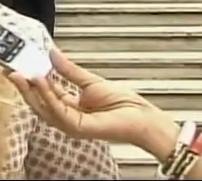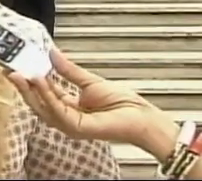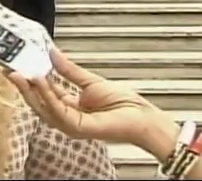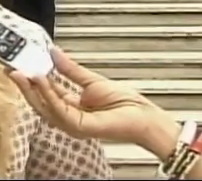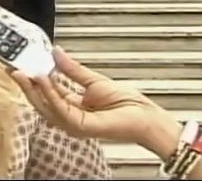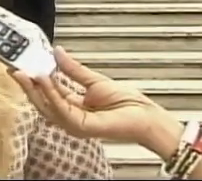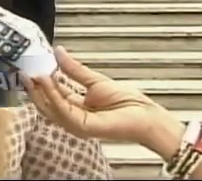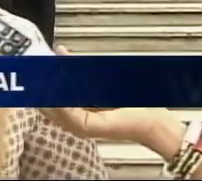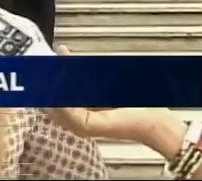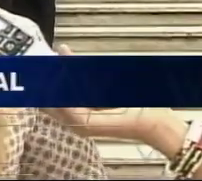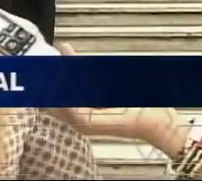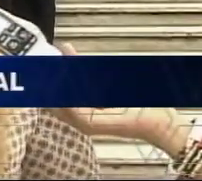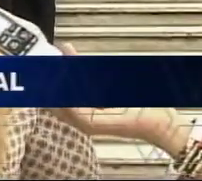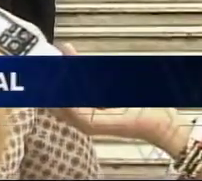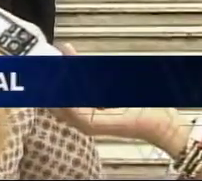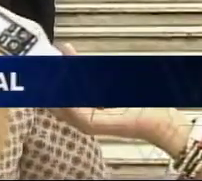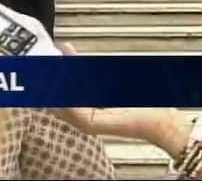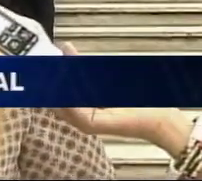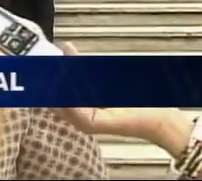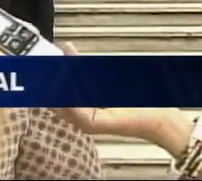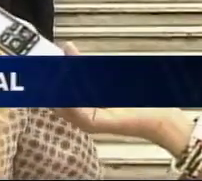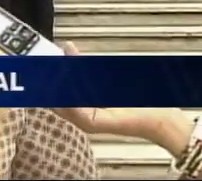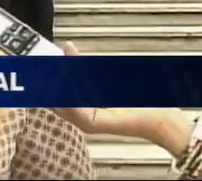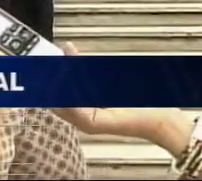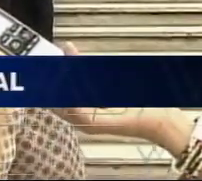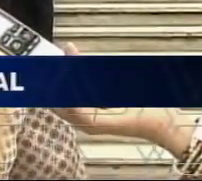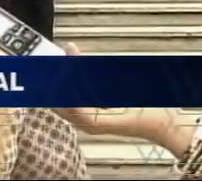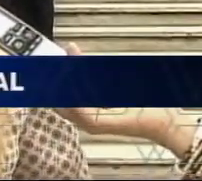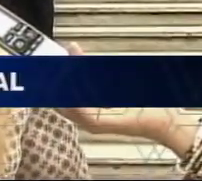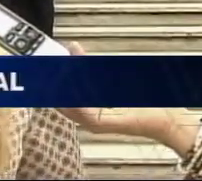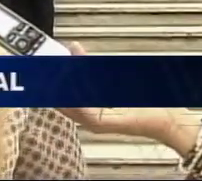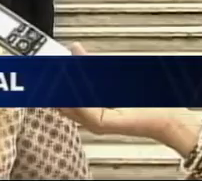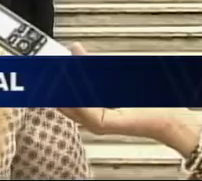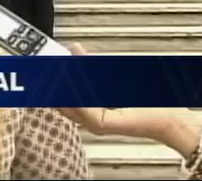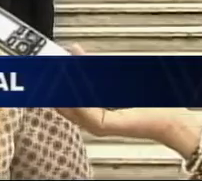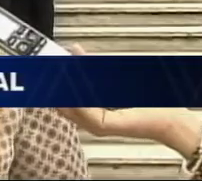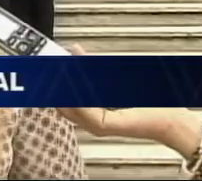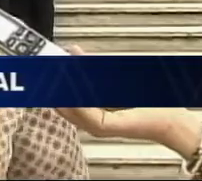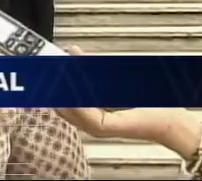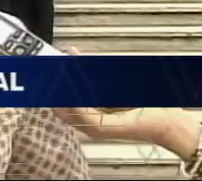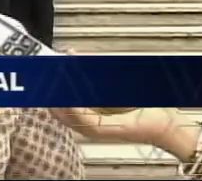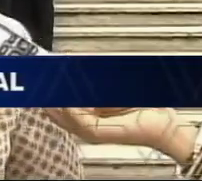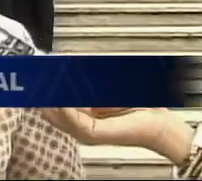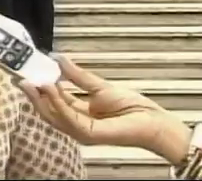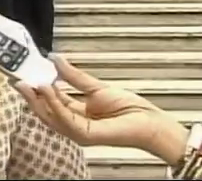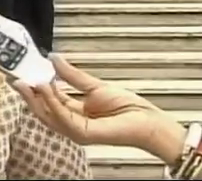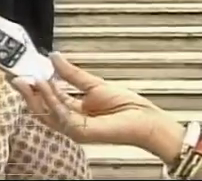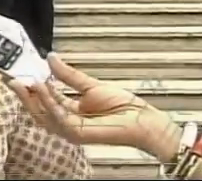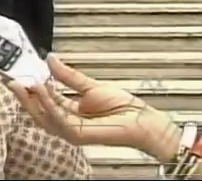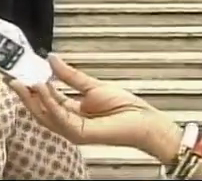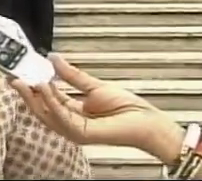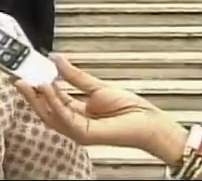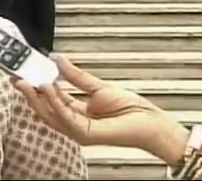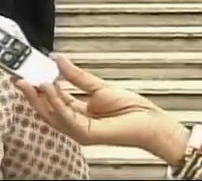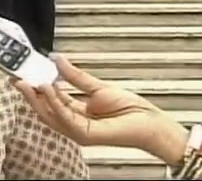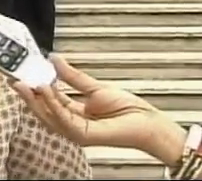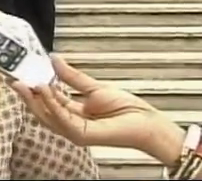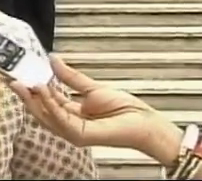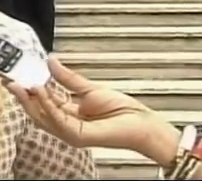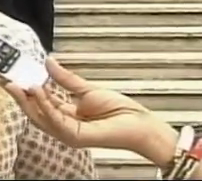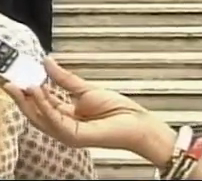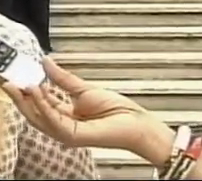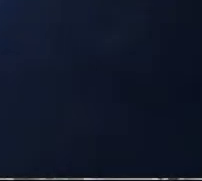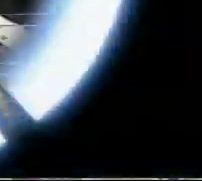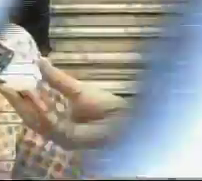Visitas guiadas. Estudiantes de varias unidades educativas recorren junto a Diana D'Agostino las instalaciones del Parlamento.